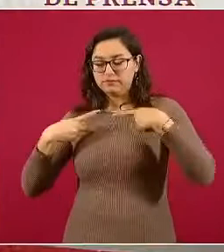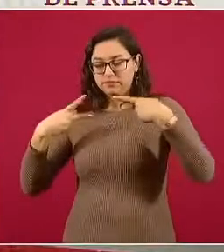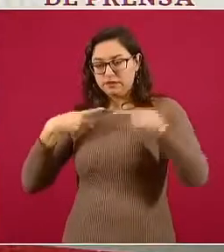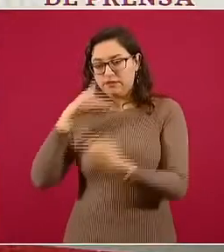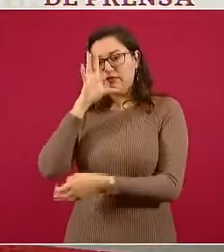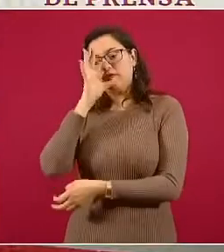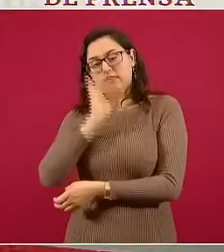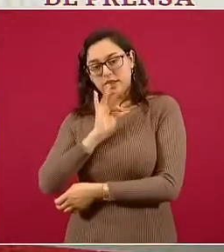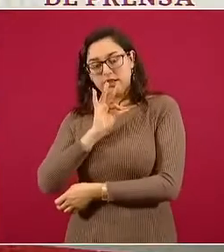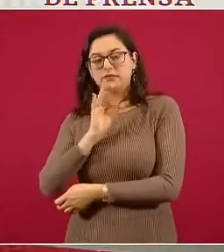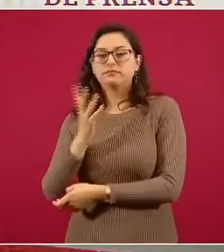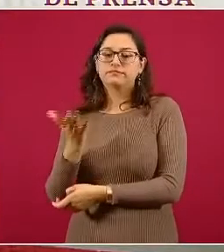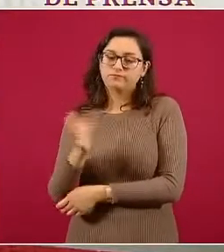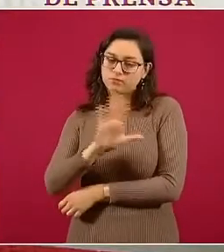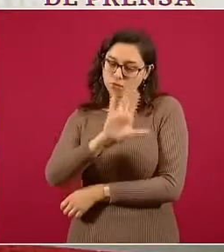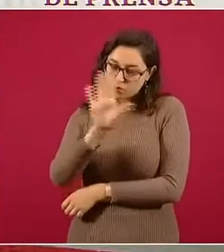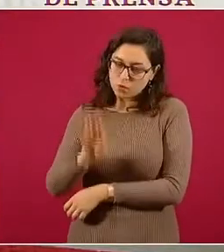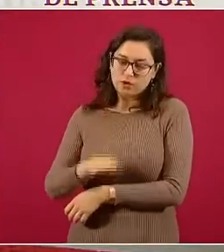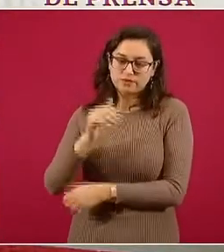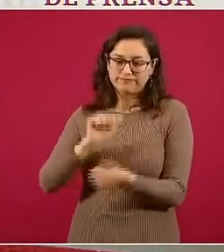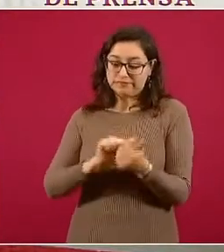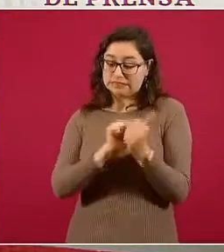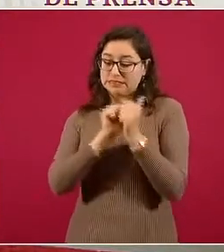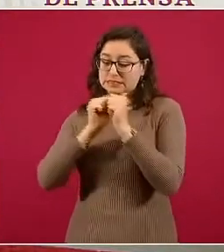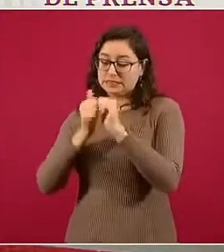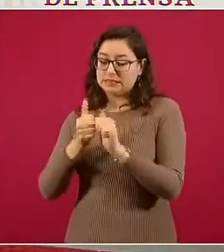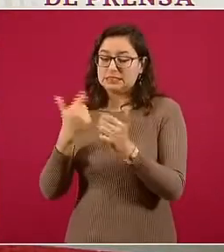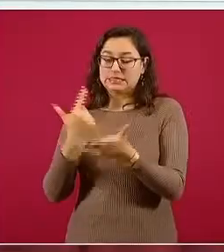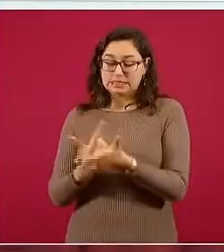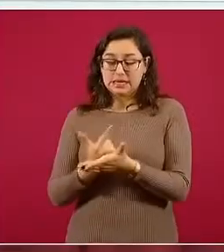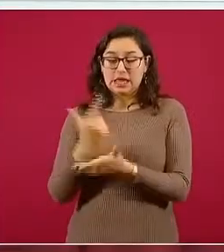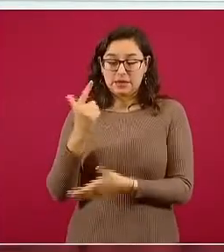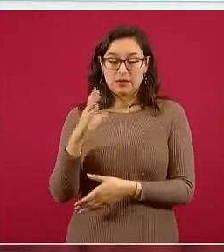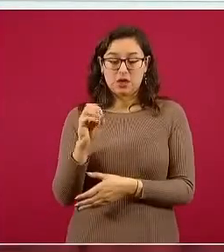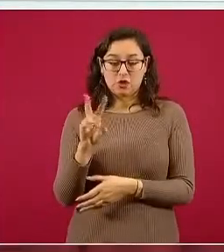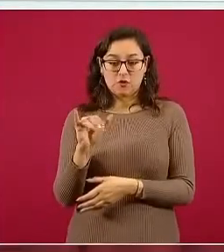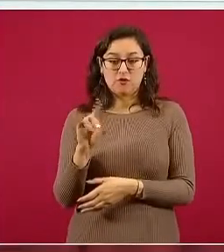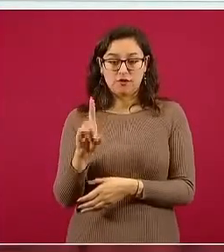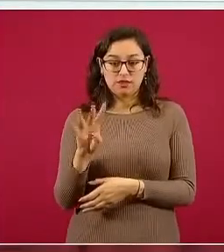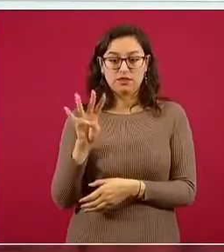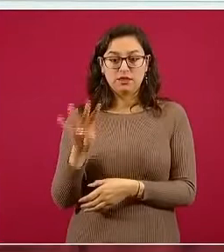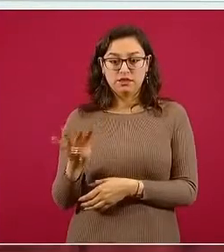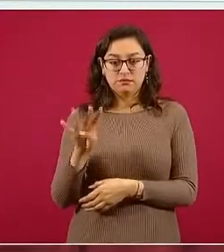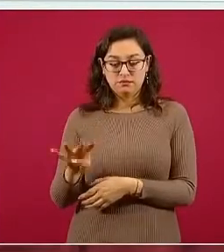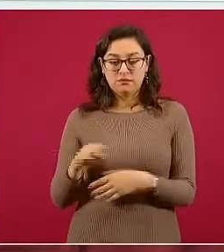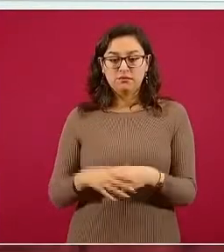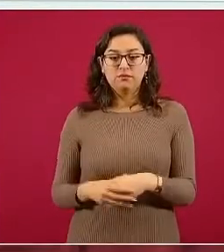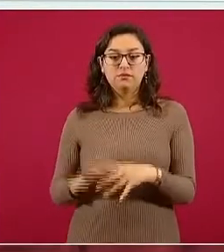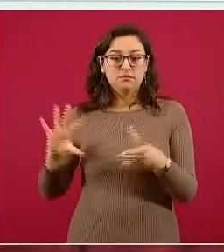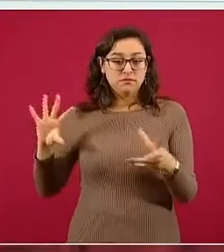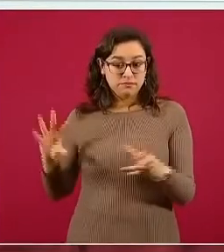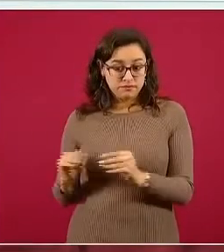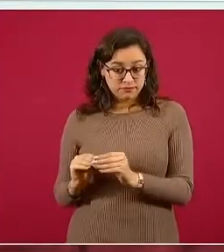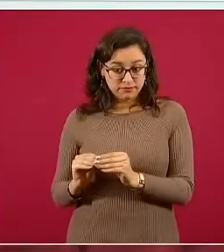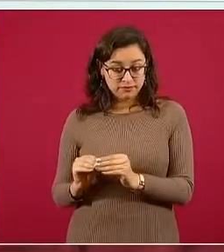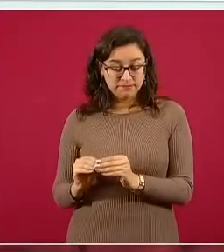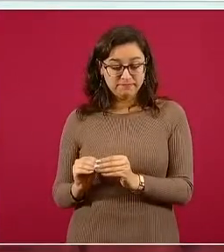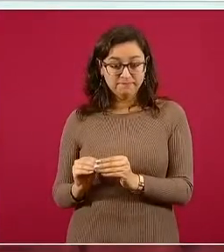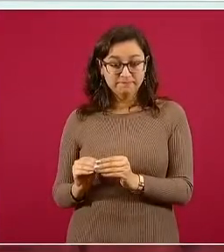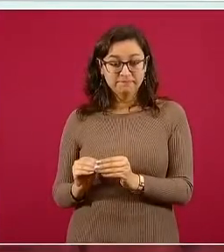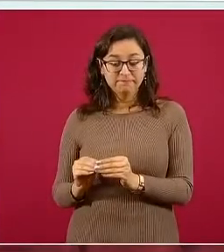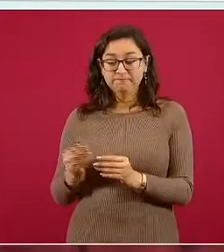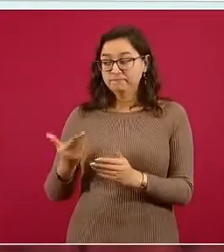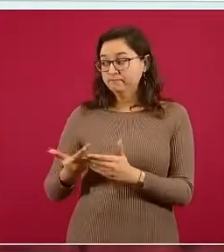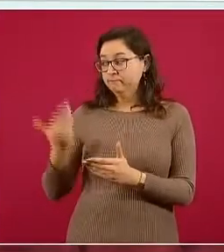las complicaciones que COVID-19 produce y para el día de hoy han sumado desde que inició